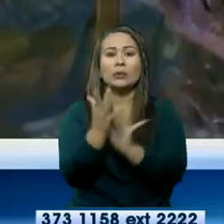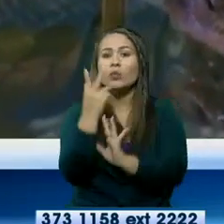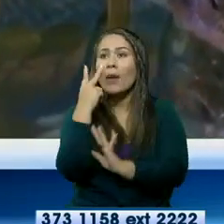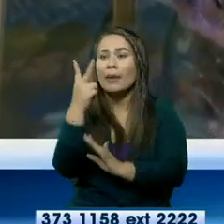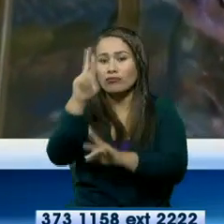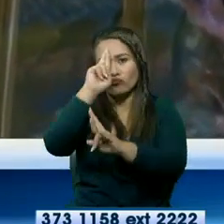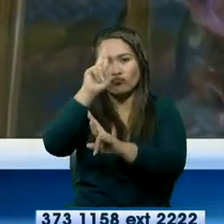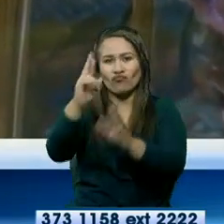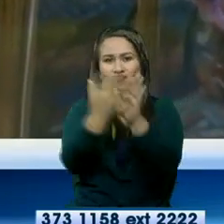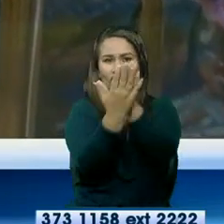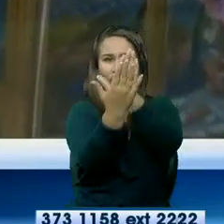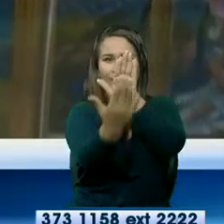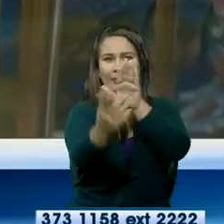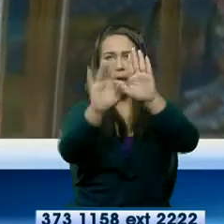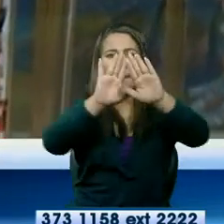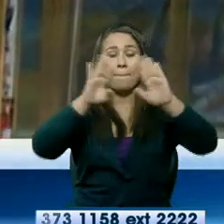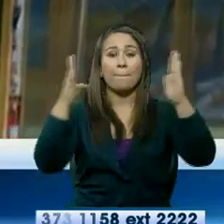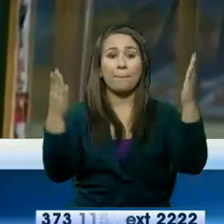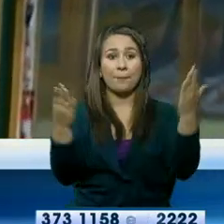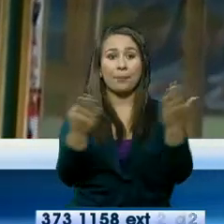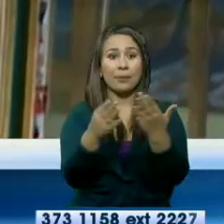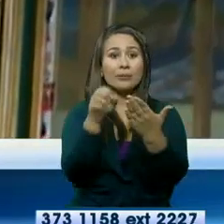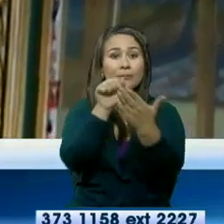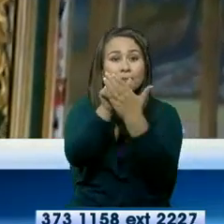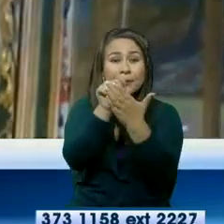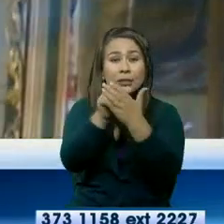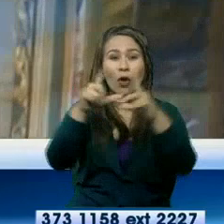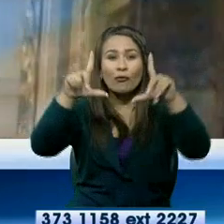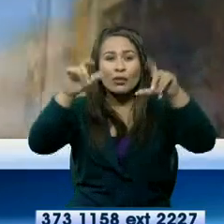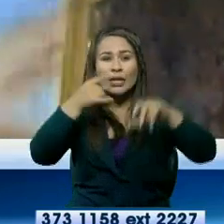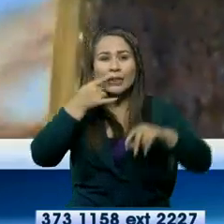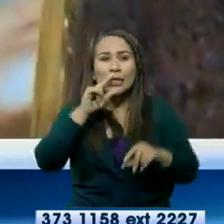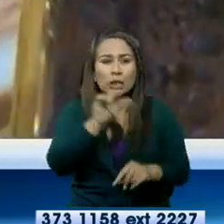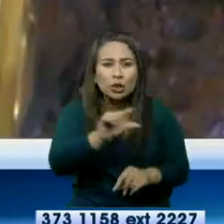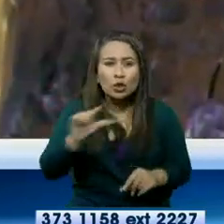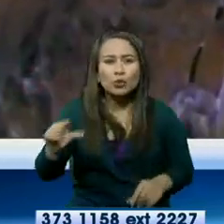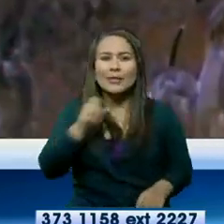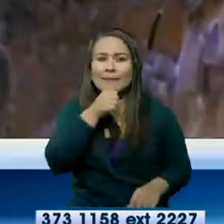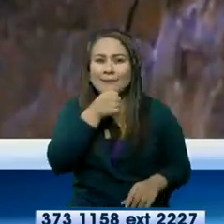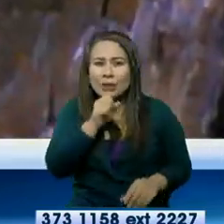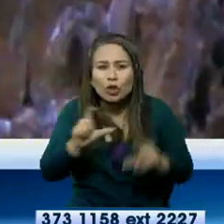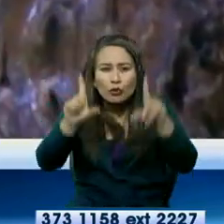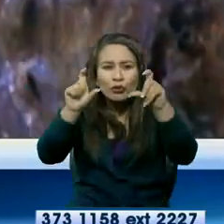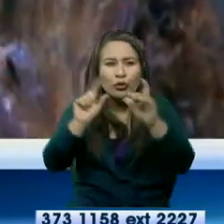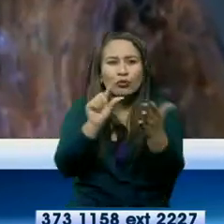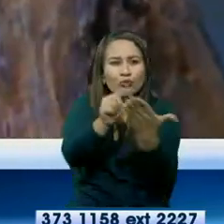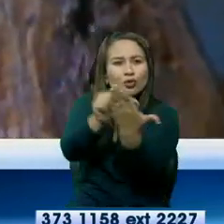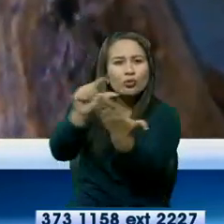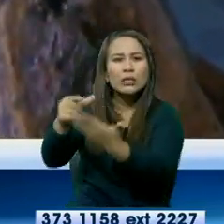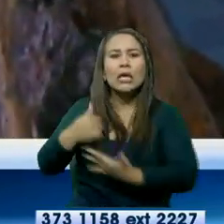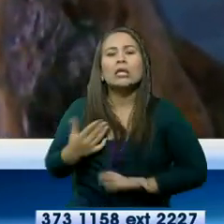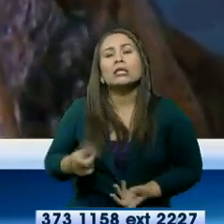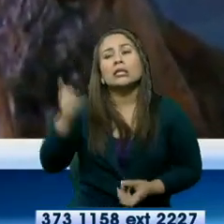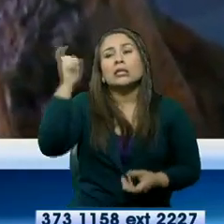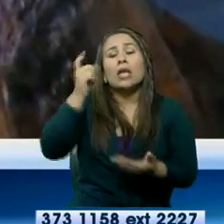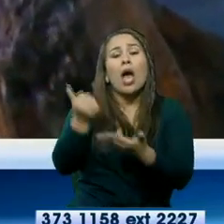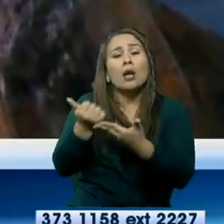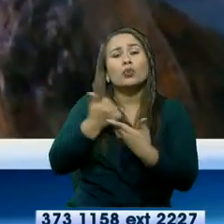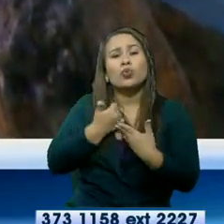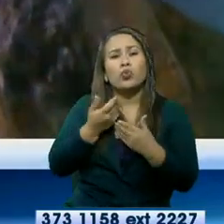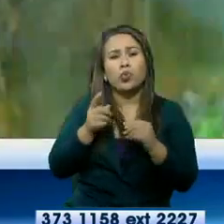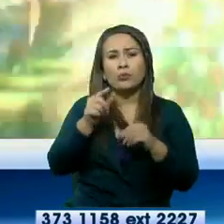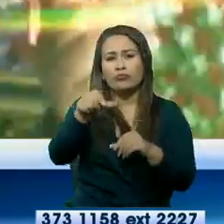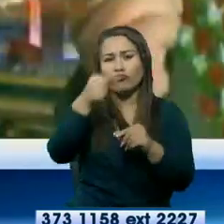la ve a través de una mampara. Alrededor de ella hay fotos de niños, ancianos, adultos, todos quienes necesiten un milagro